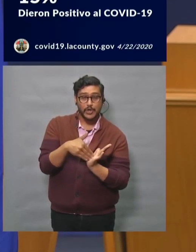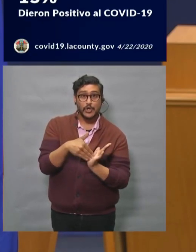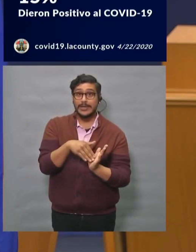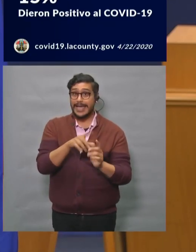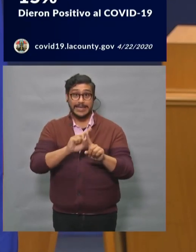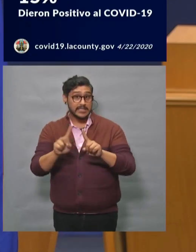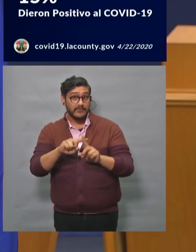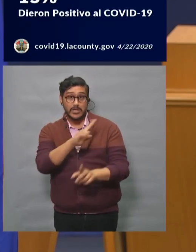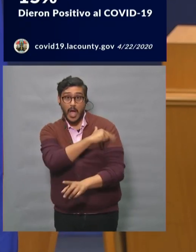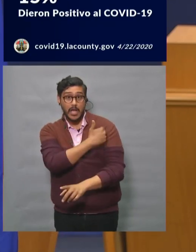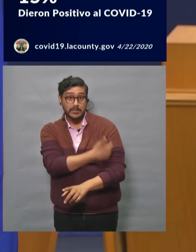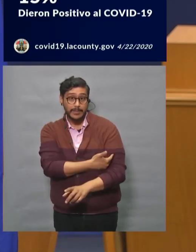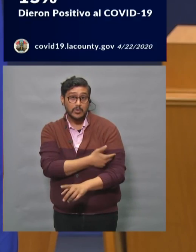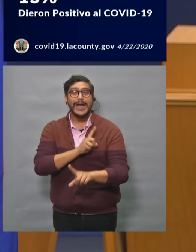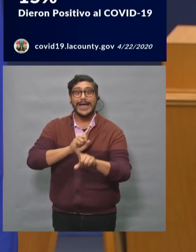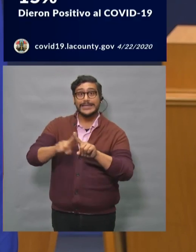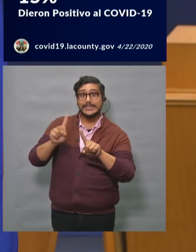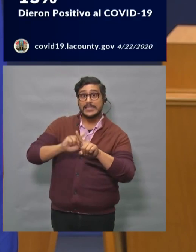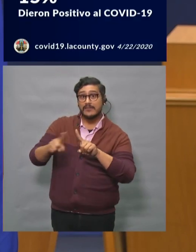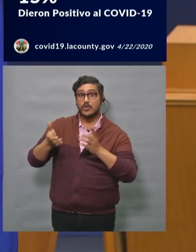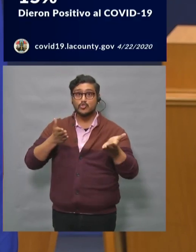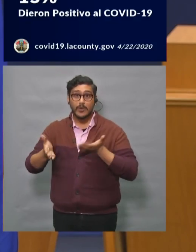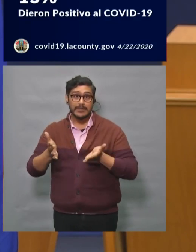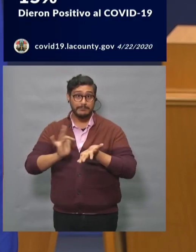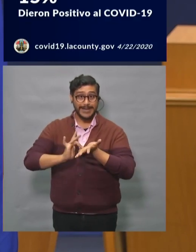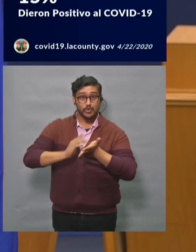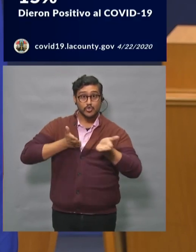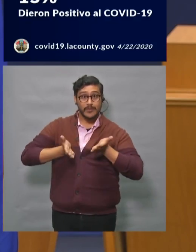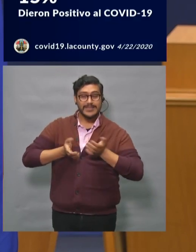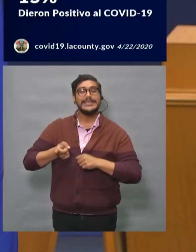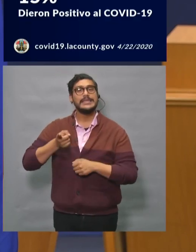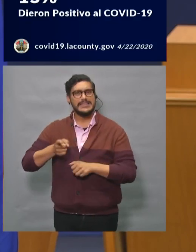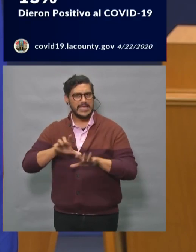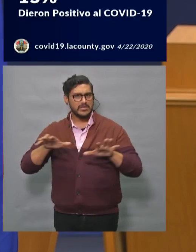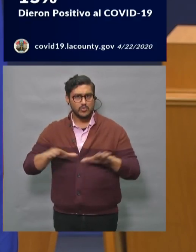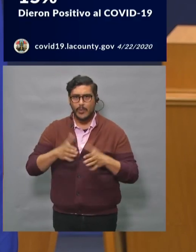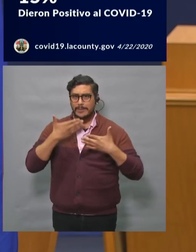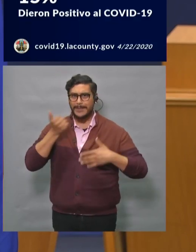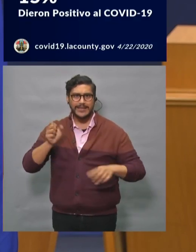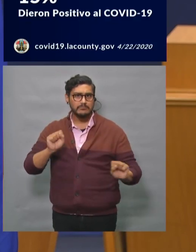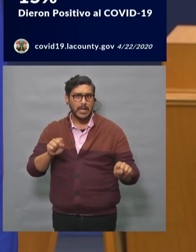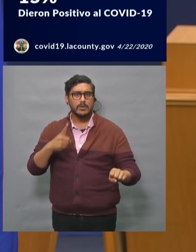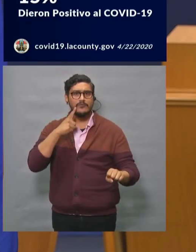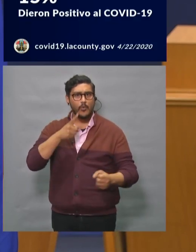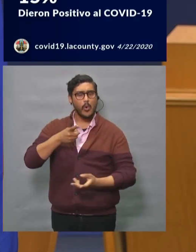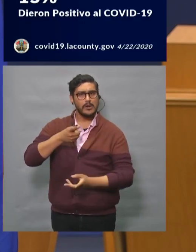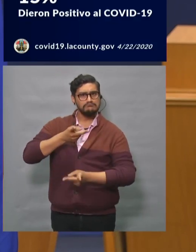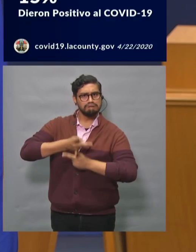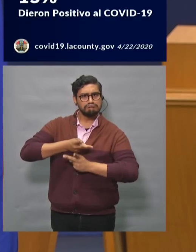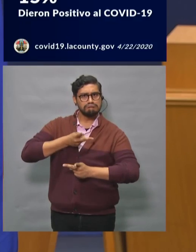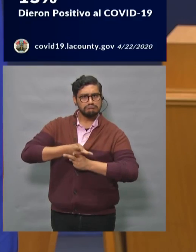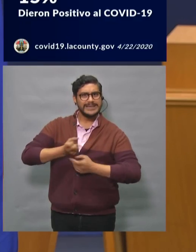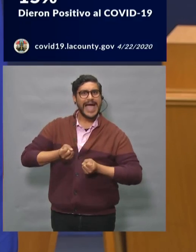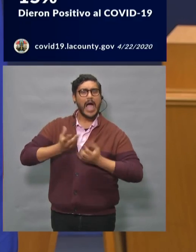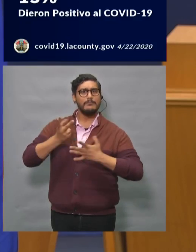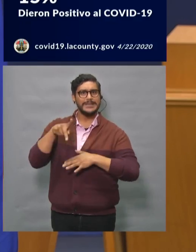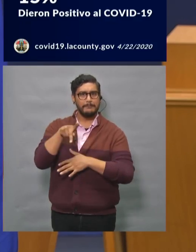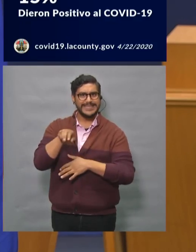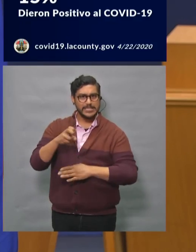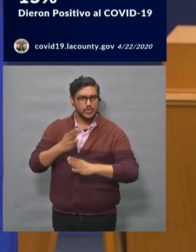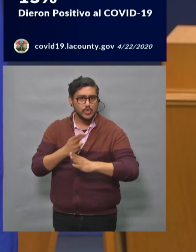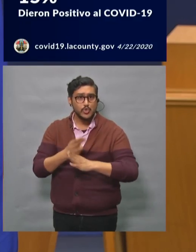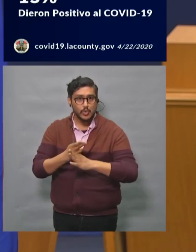hospitales y otros proveedores de servicios médicos están tomando medidas extremas para conservar el equipo de protección personal a